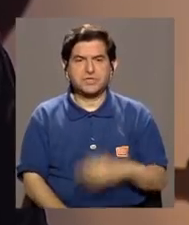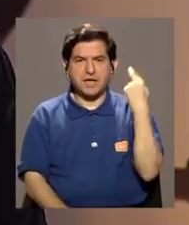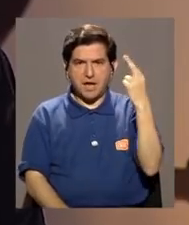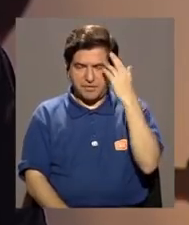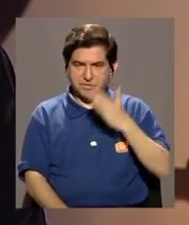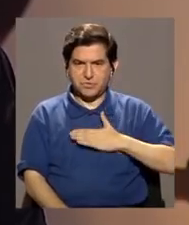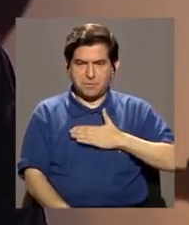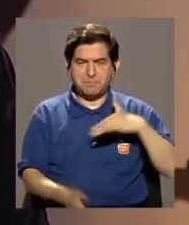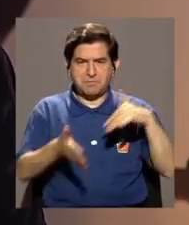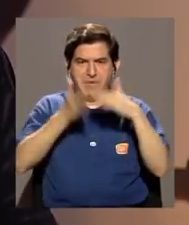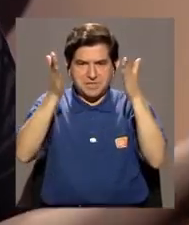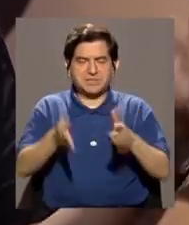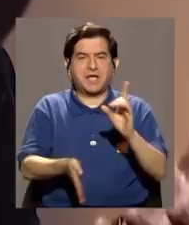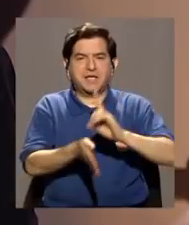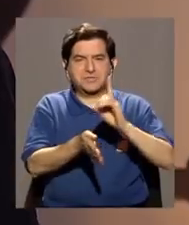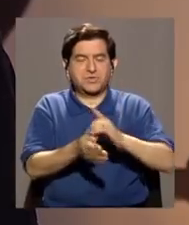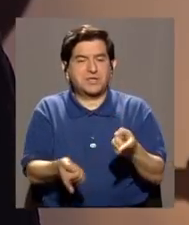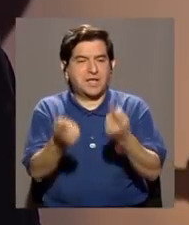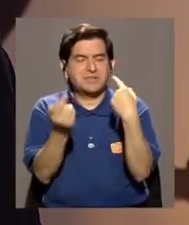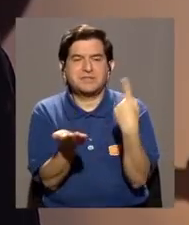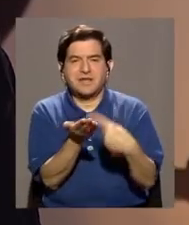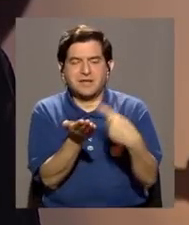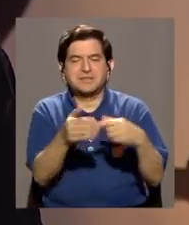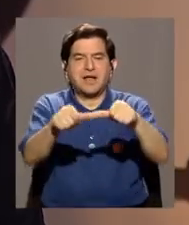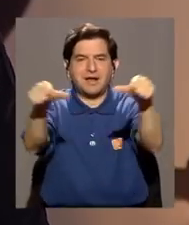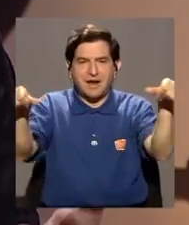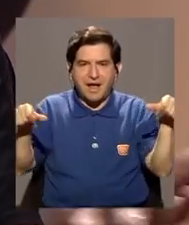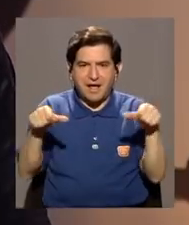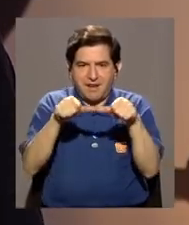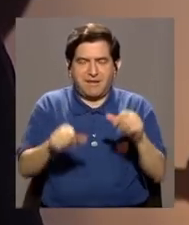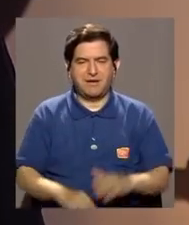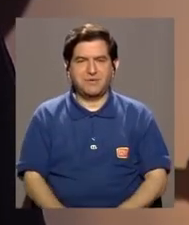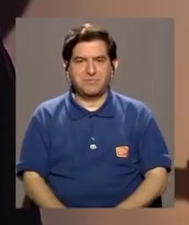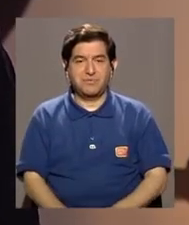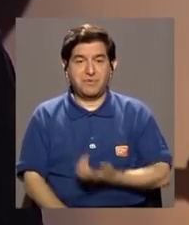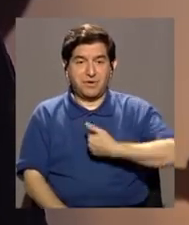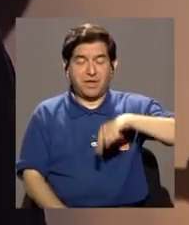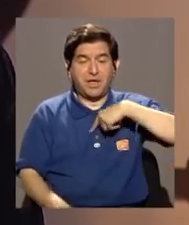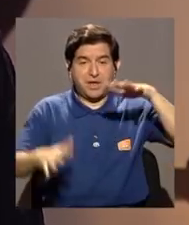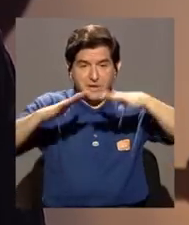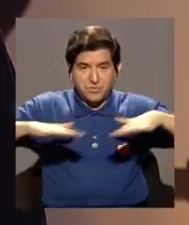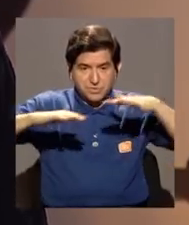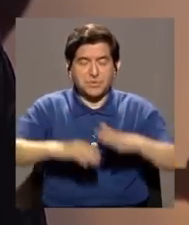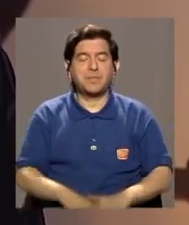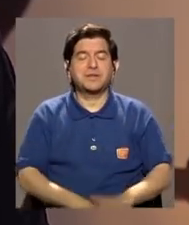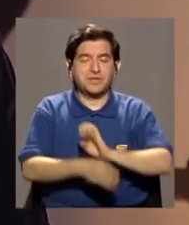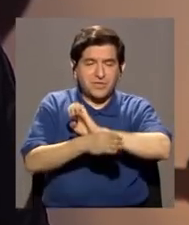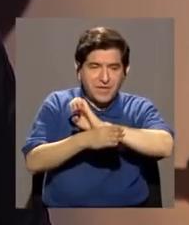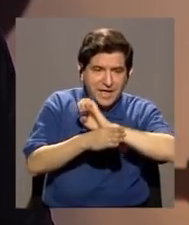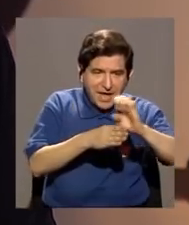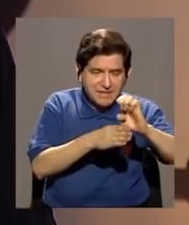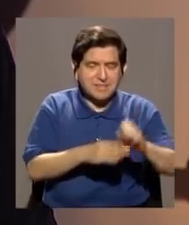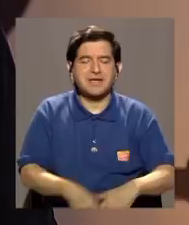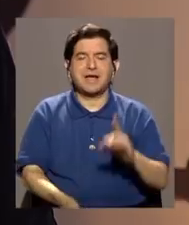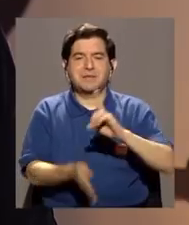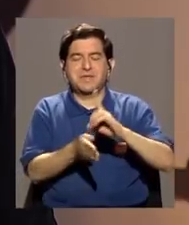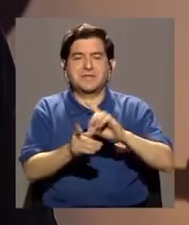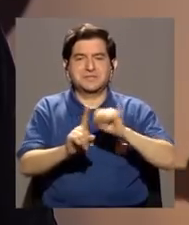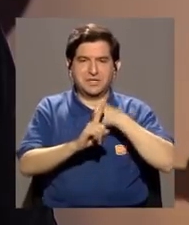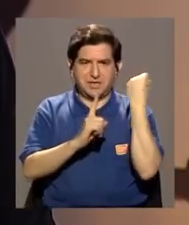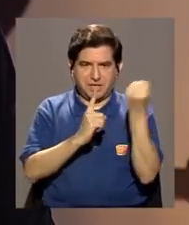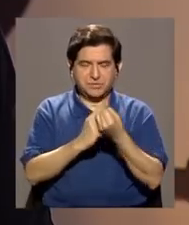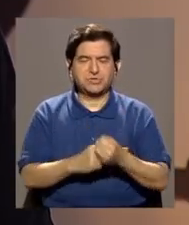conozco por mis estudiantes de medicina que traen estas discusiones a mi aula a la discusión de nuestro seminario de ética medicina en sociedad